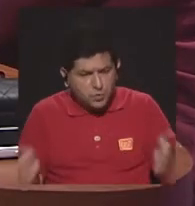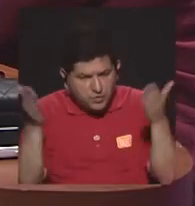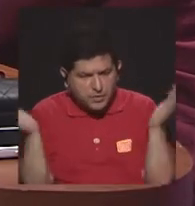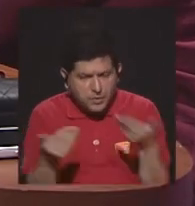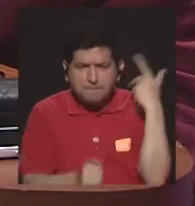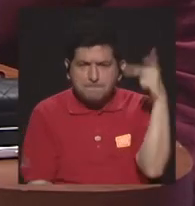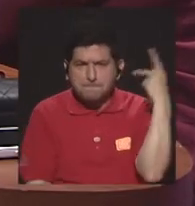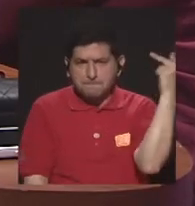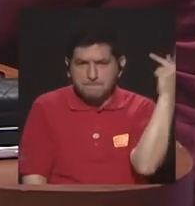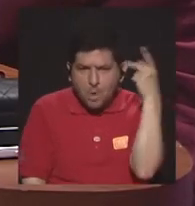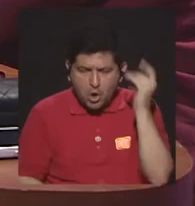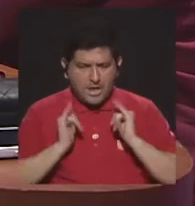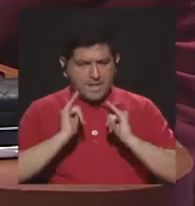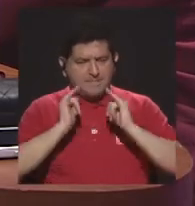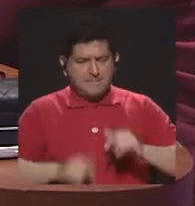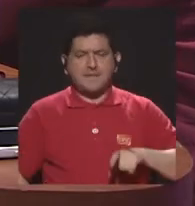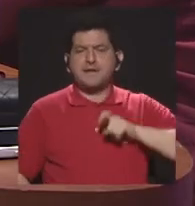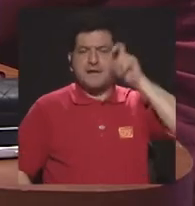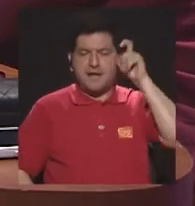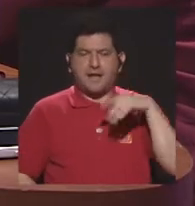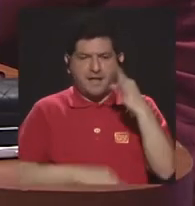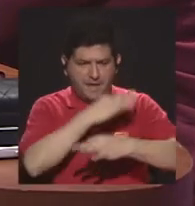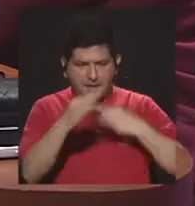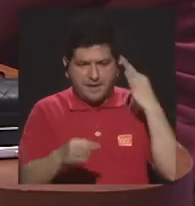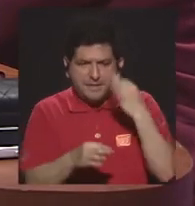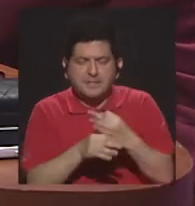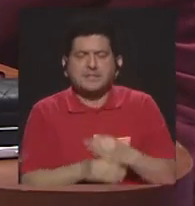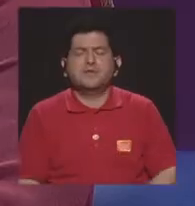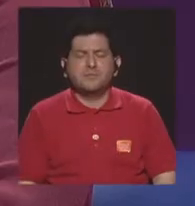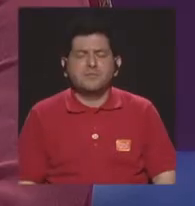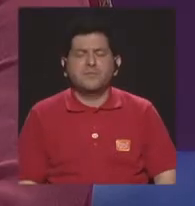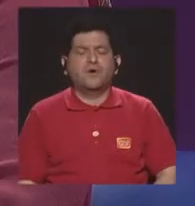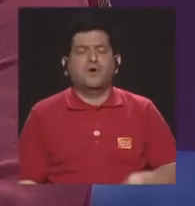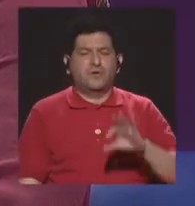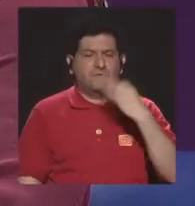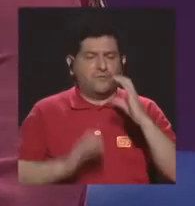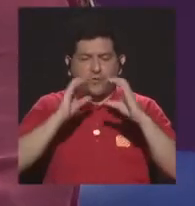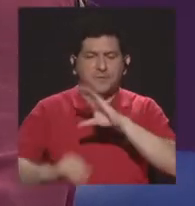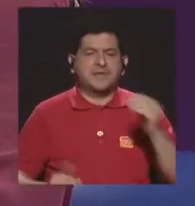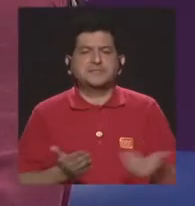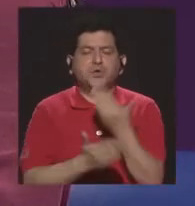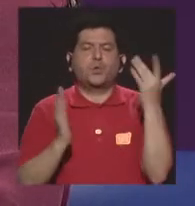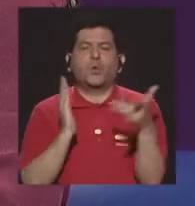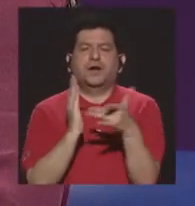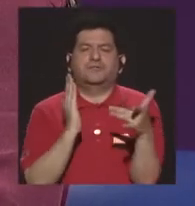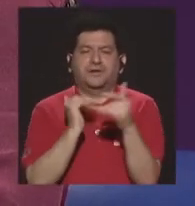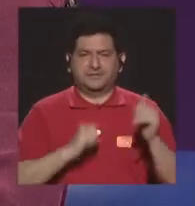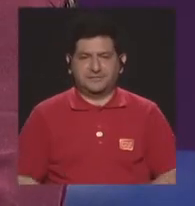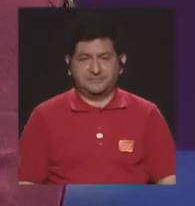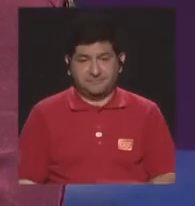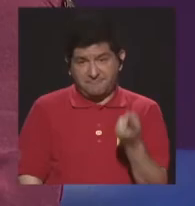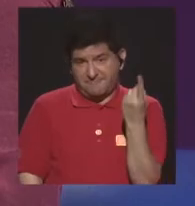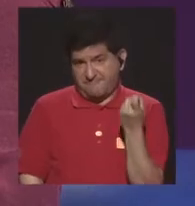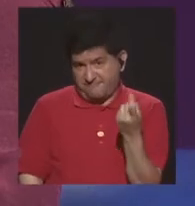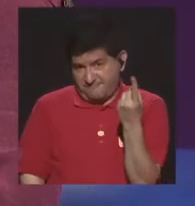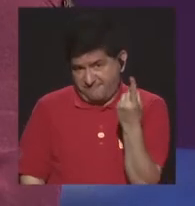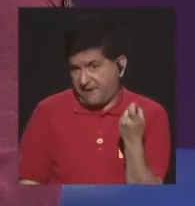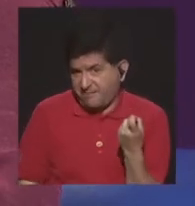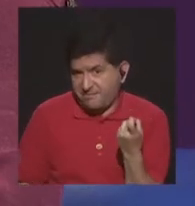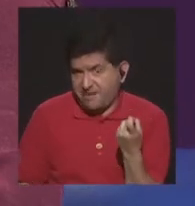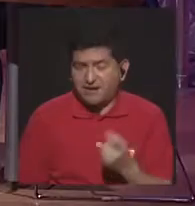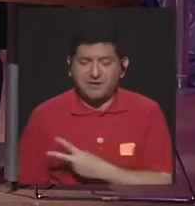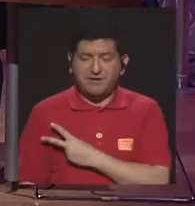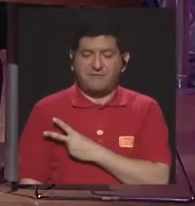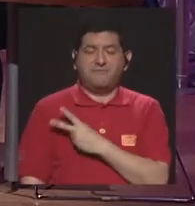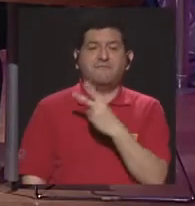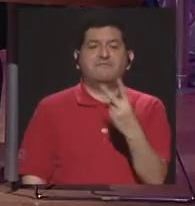una política de igualdad de género en materia de medios de comunicación y ahora de nuevas tecnologías. Lo que falta definitivamente es